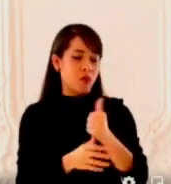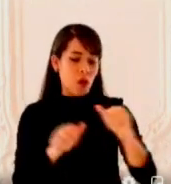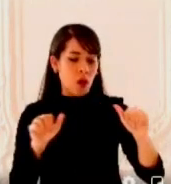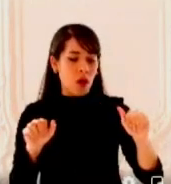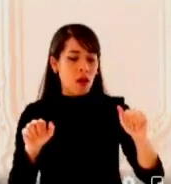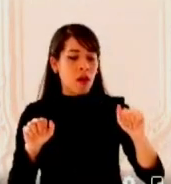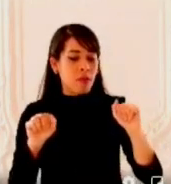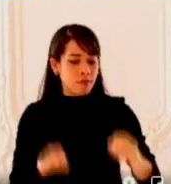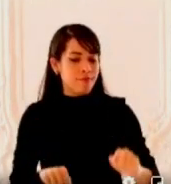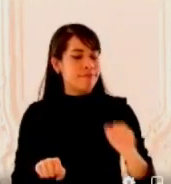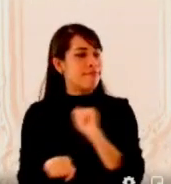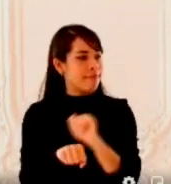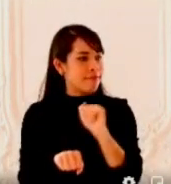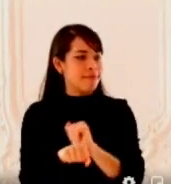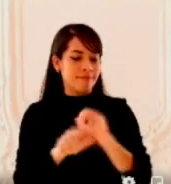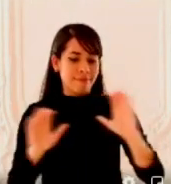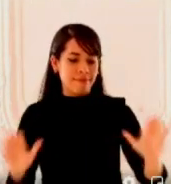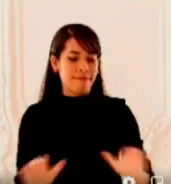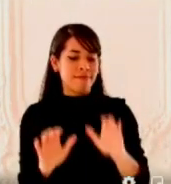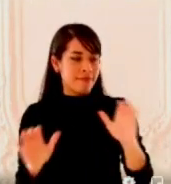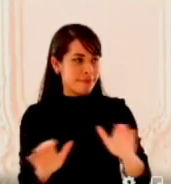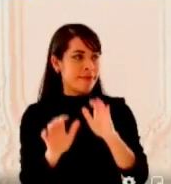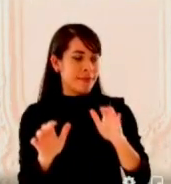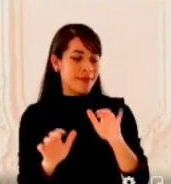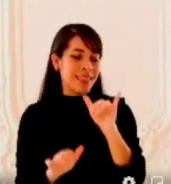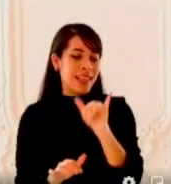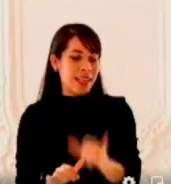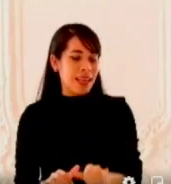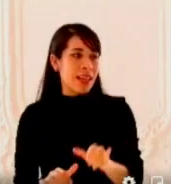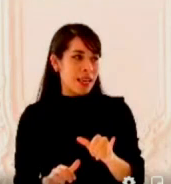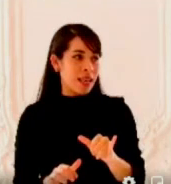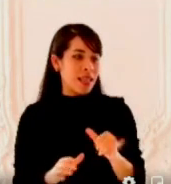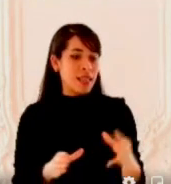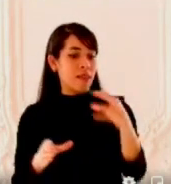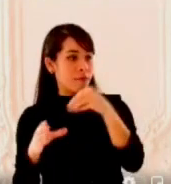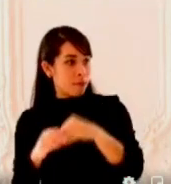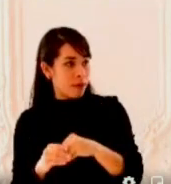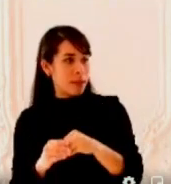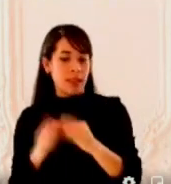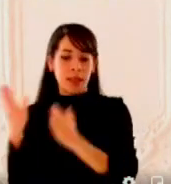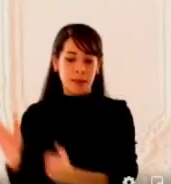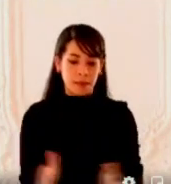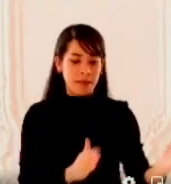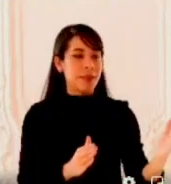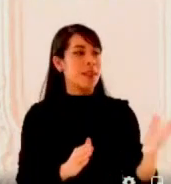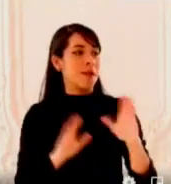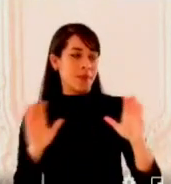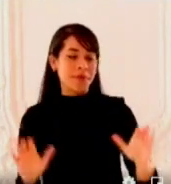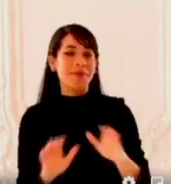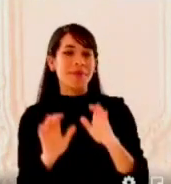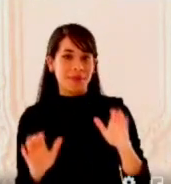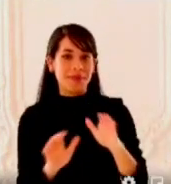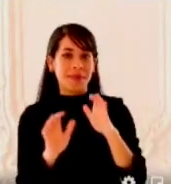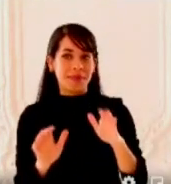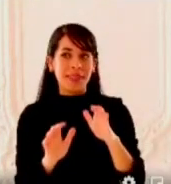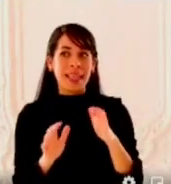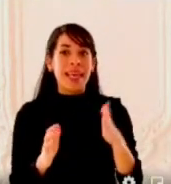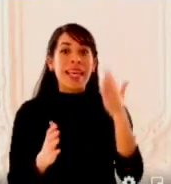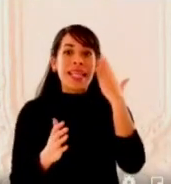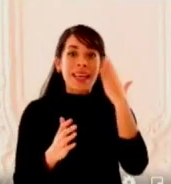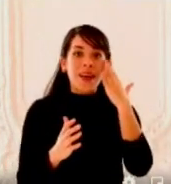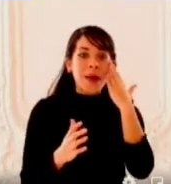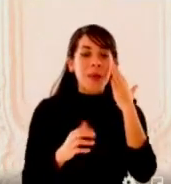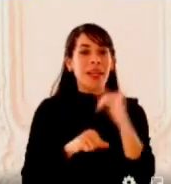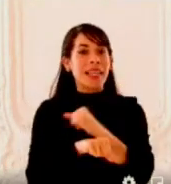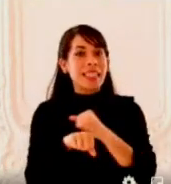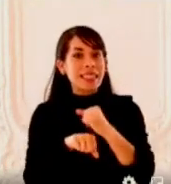responsablemente, y planificación y mantenimiento, como le dije, eso tiene que ser parte de lo que vamos a estar haciendo. ¿Okay? Y pues obviamente estamos en una isla tropical,